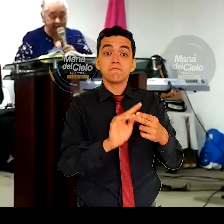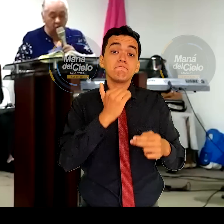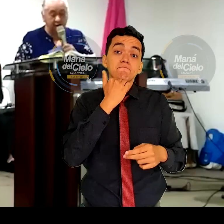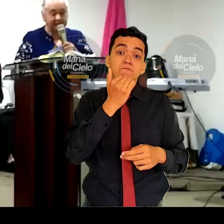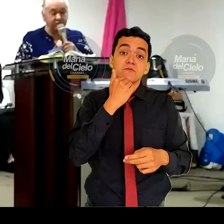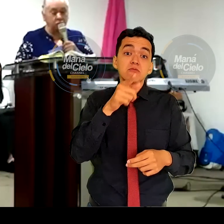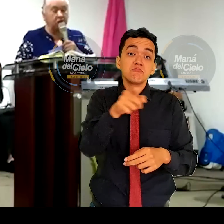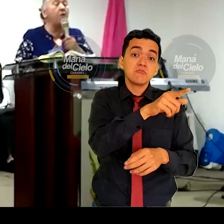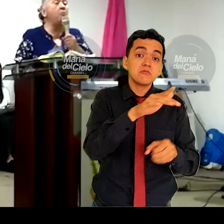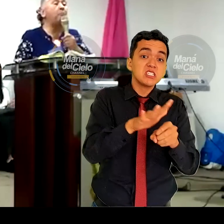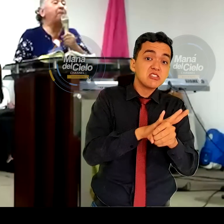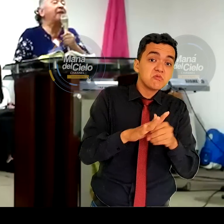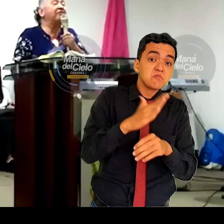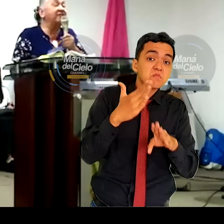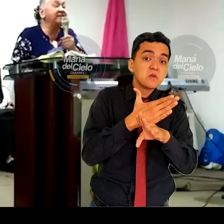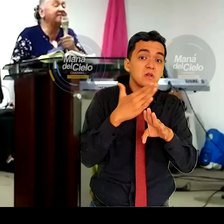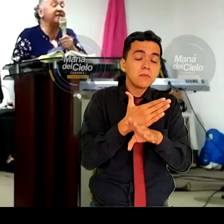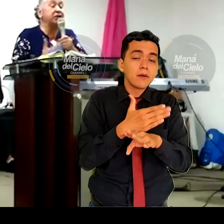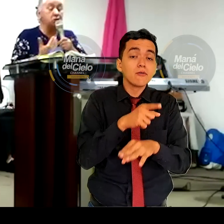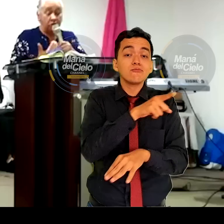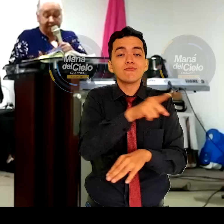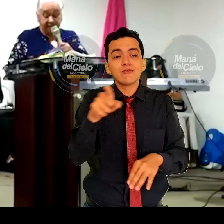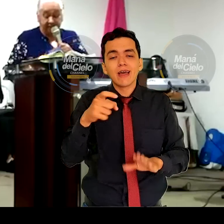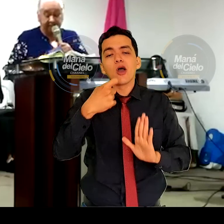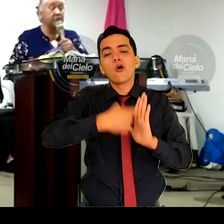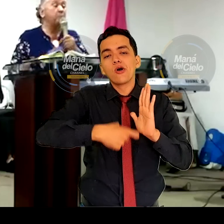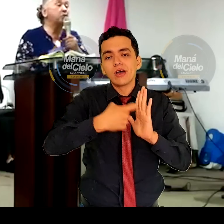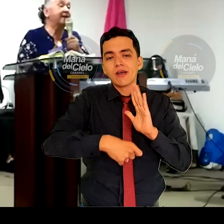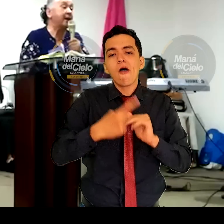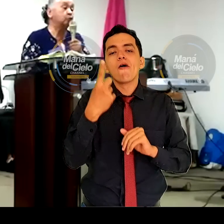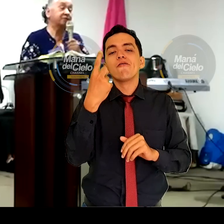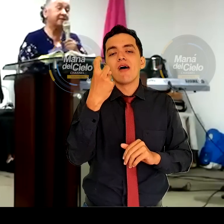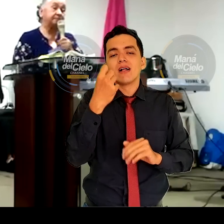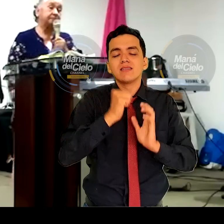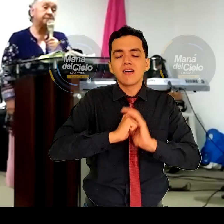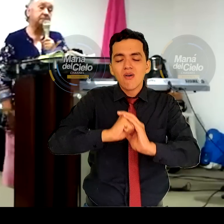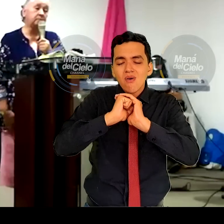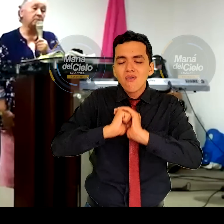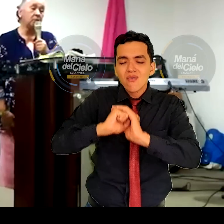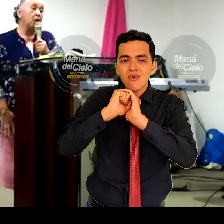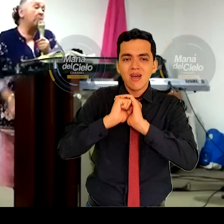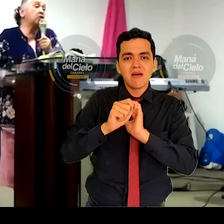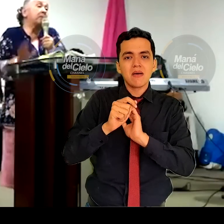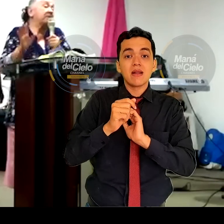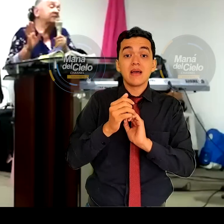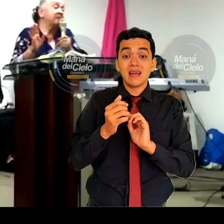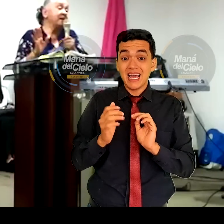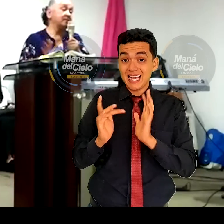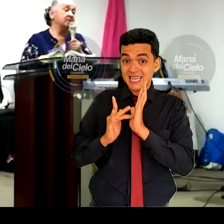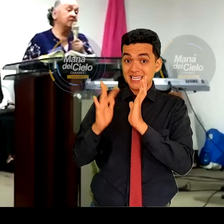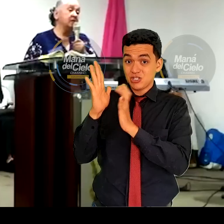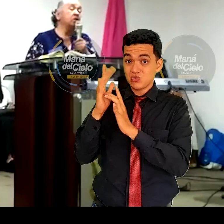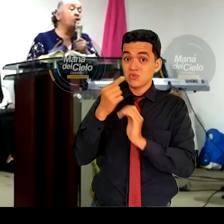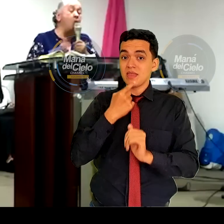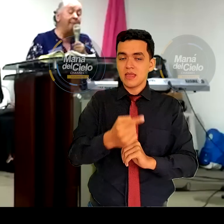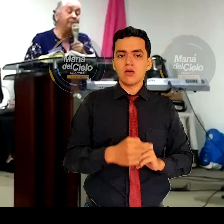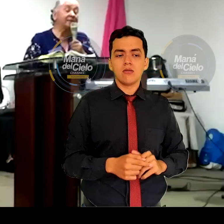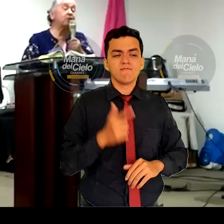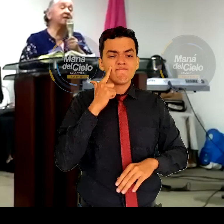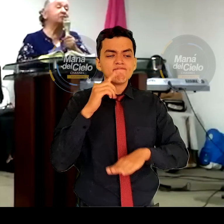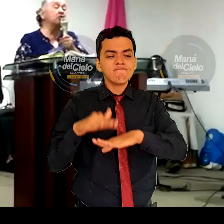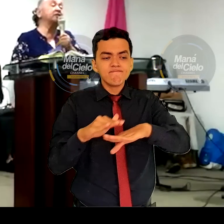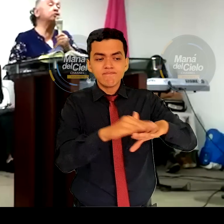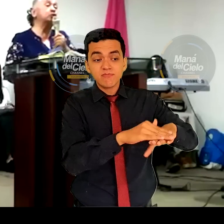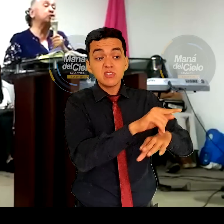una ocasión el Señor dijo, pedís y no recibís, ¿por qué causa? Porque pedís mal. ¿Y